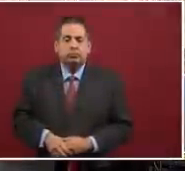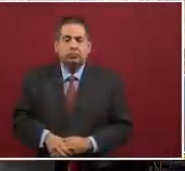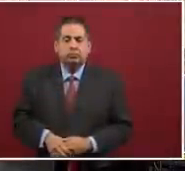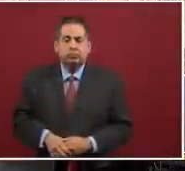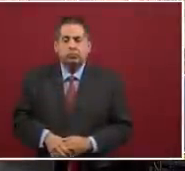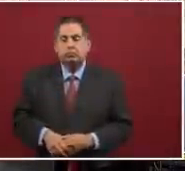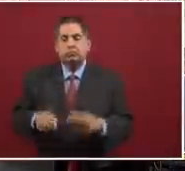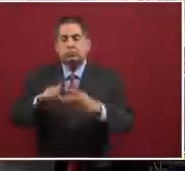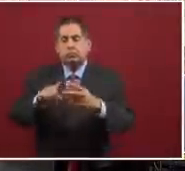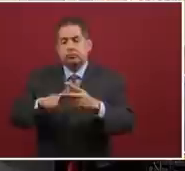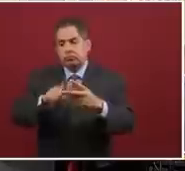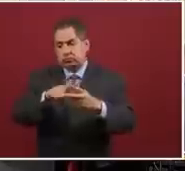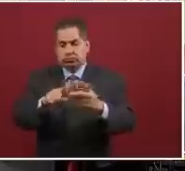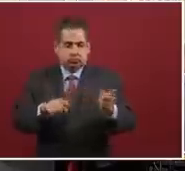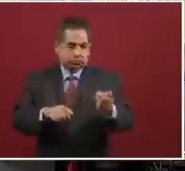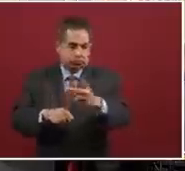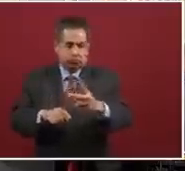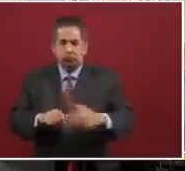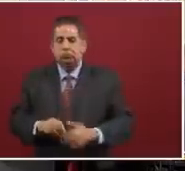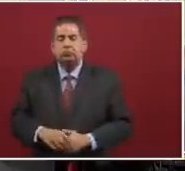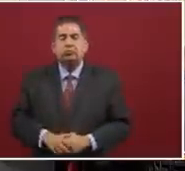Dos, tú.